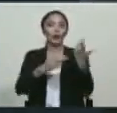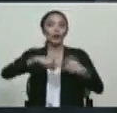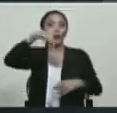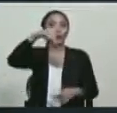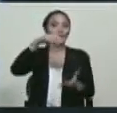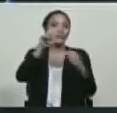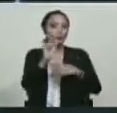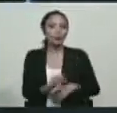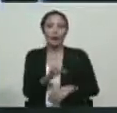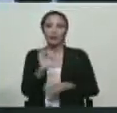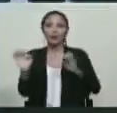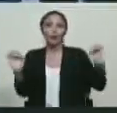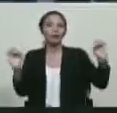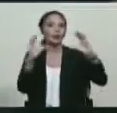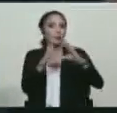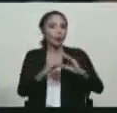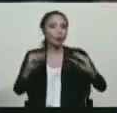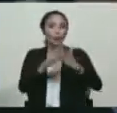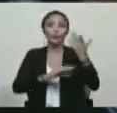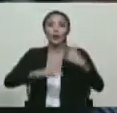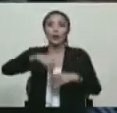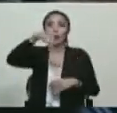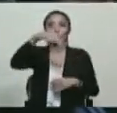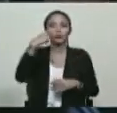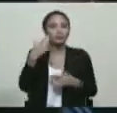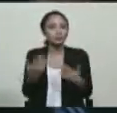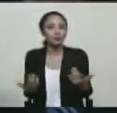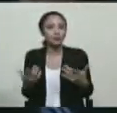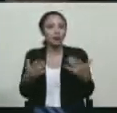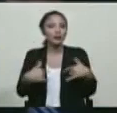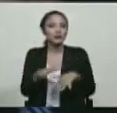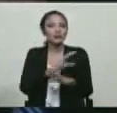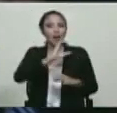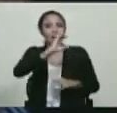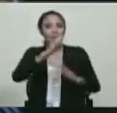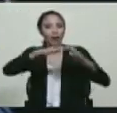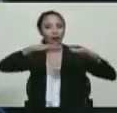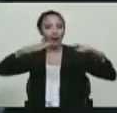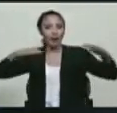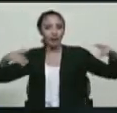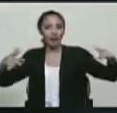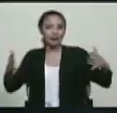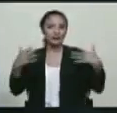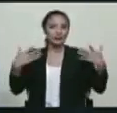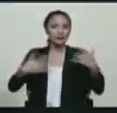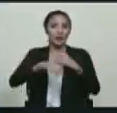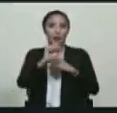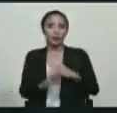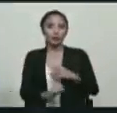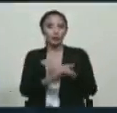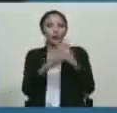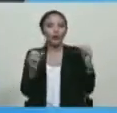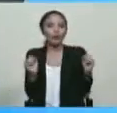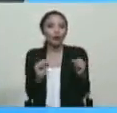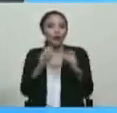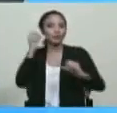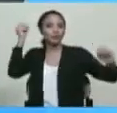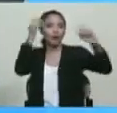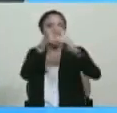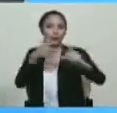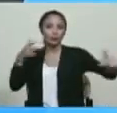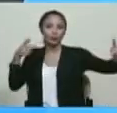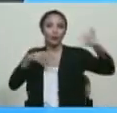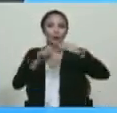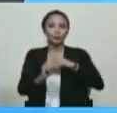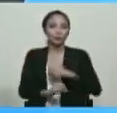cardinales, en el norte nos abriga el Caribe, en el sur nuestros tepuyes, el Amazonas,